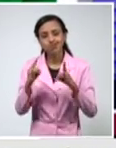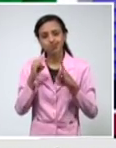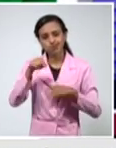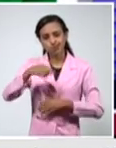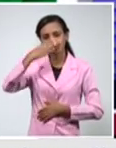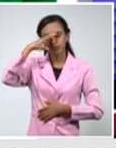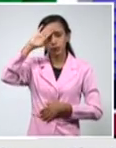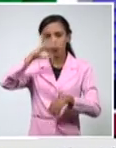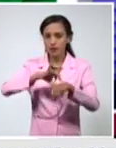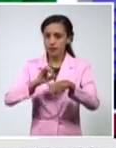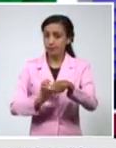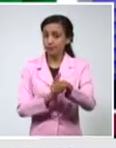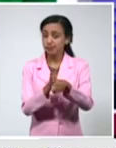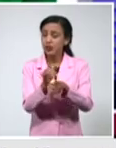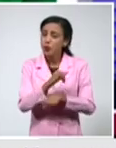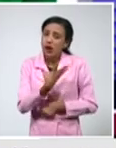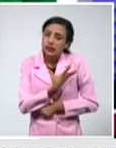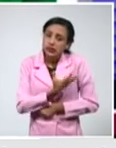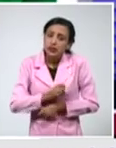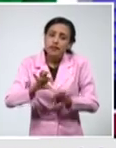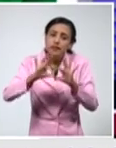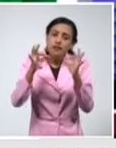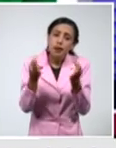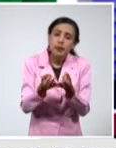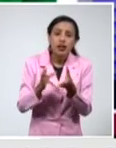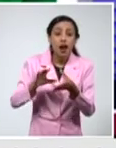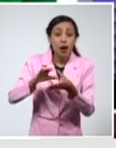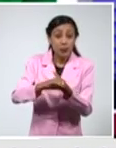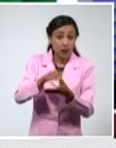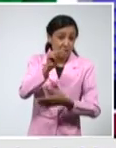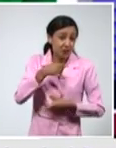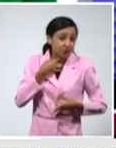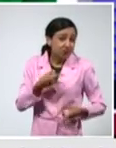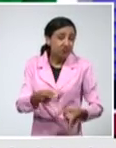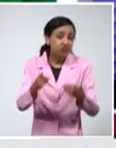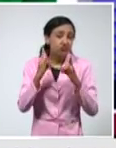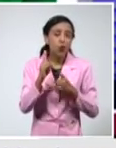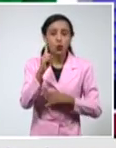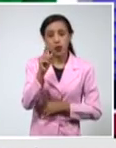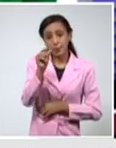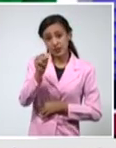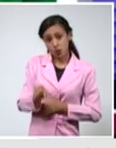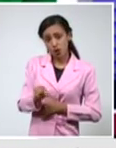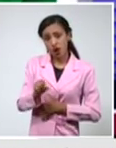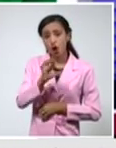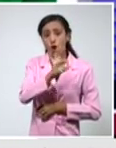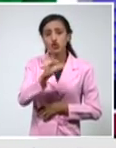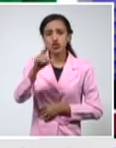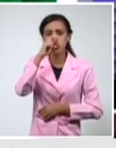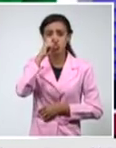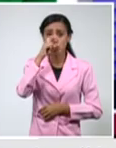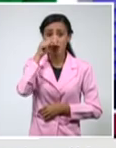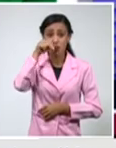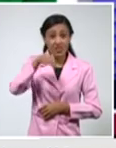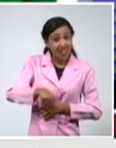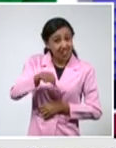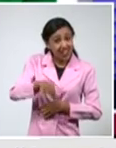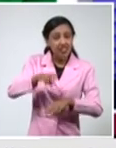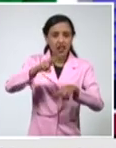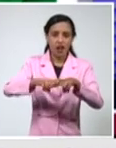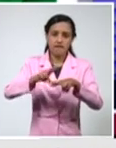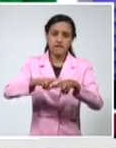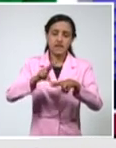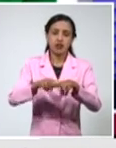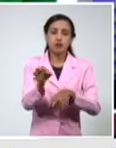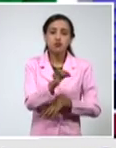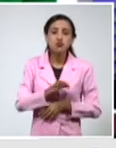Damos las condolencias a familiares y amistades. Un paciente de 88 años de edad, de aquí de la provincia de La Habana, del